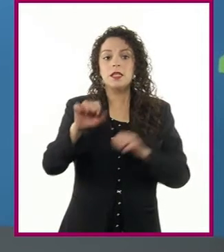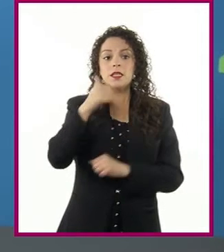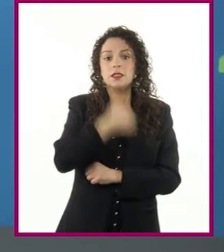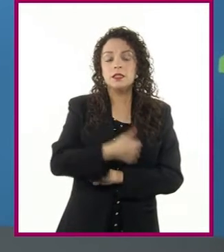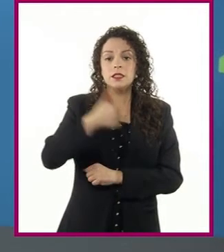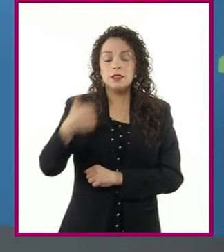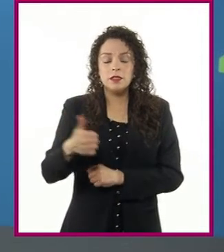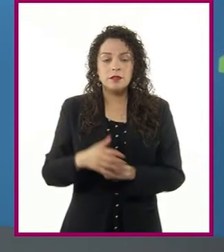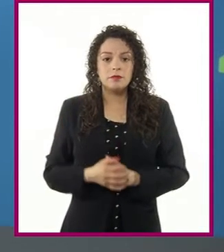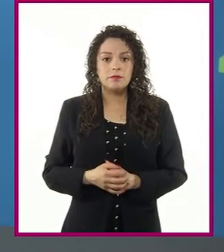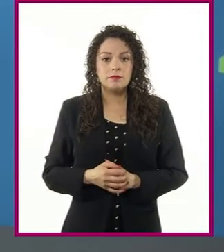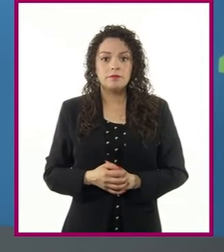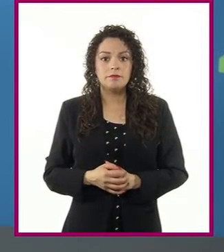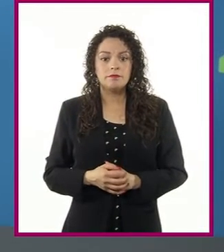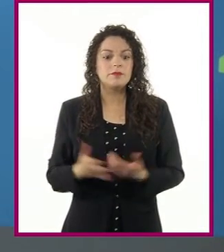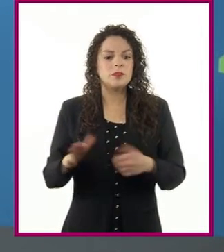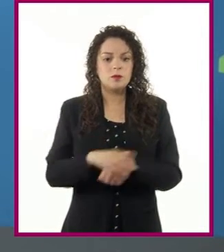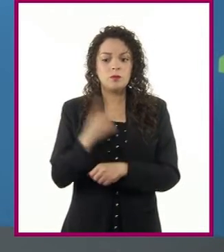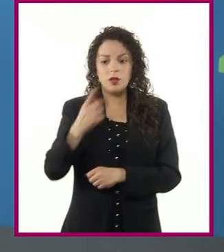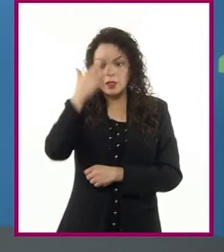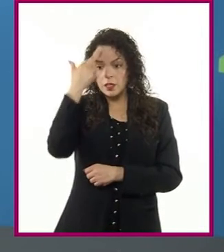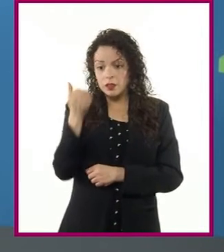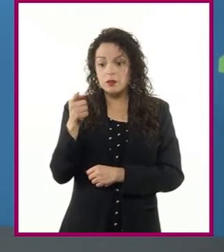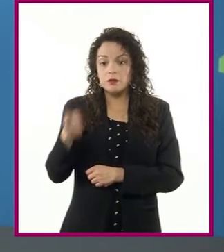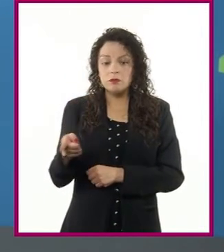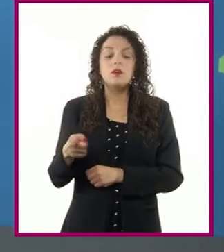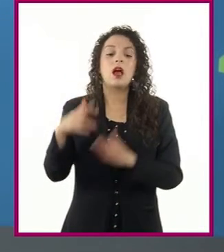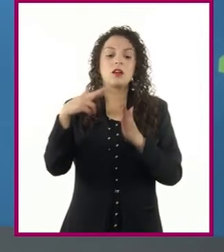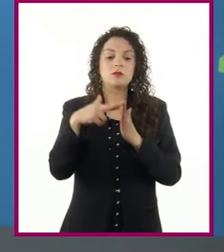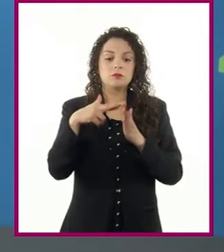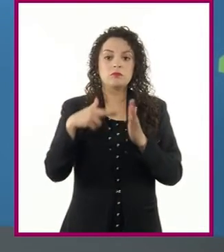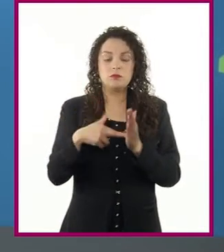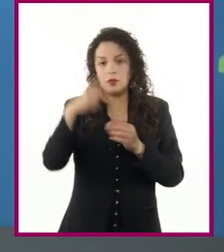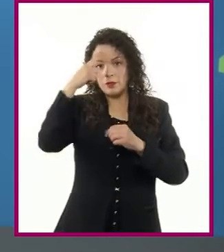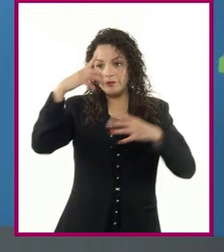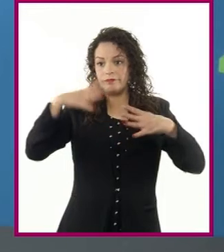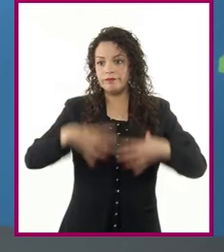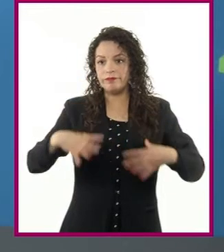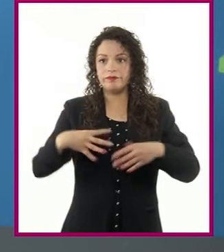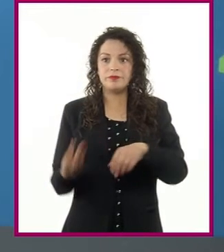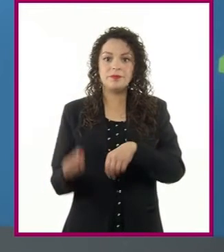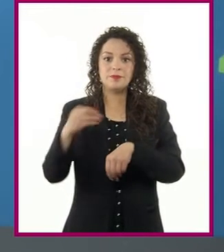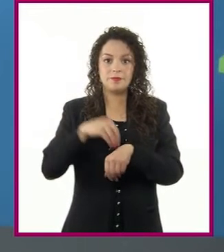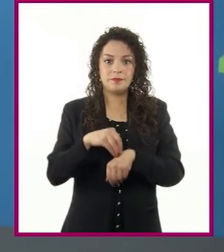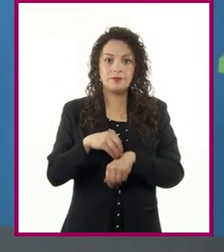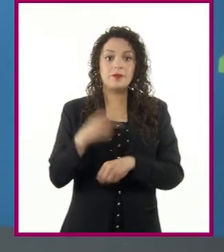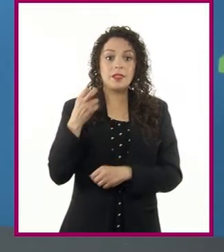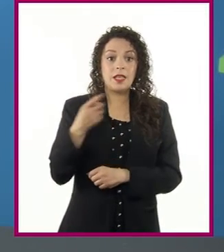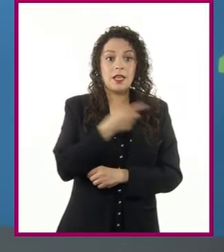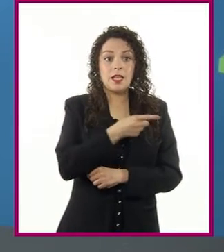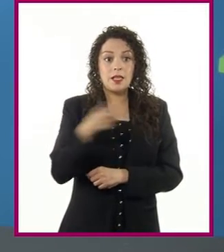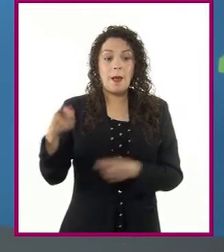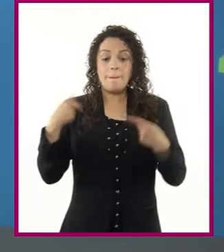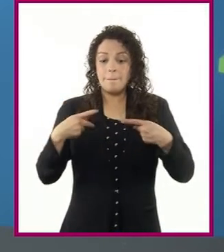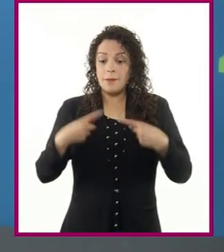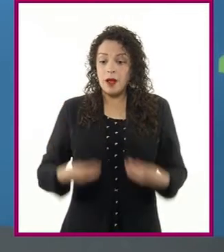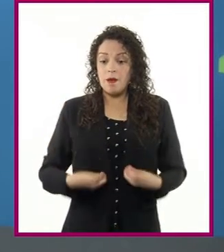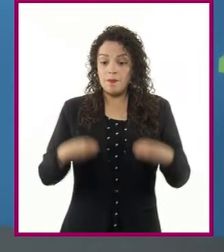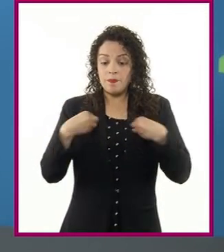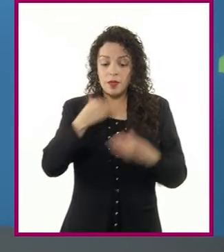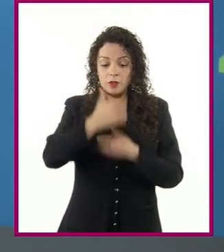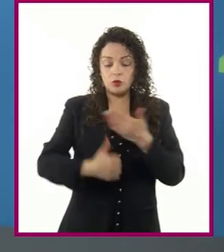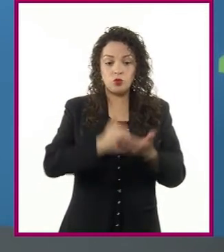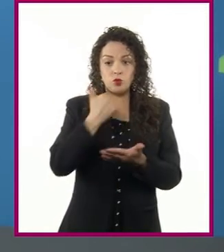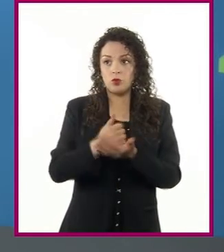el cual fue provocado por el establecimiento de normas de vestimenta, en los cuales los habitantes de la ciudad de